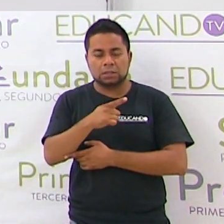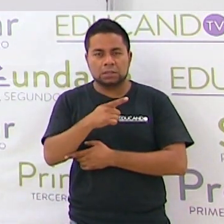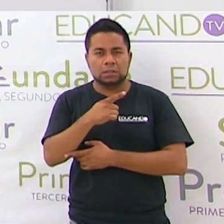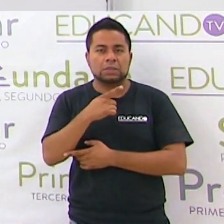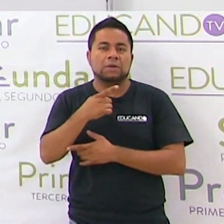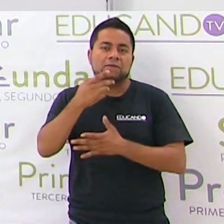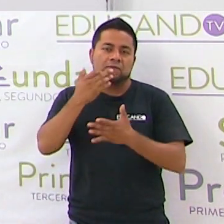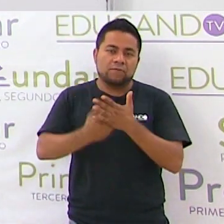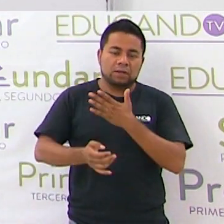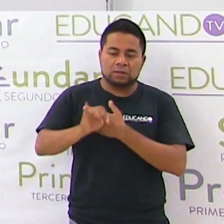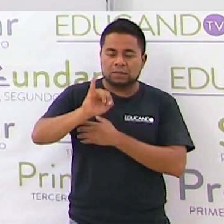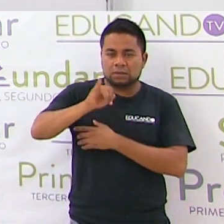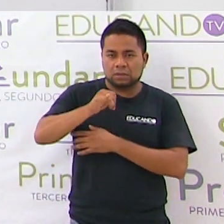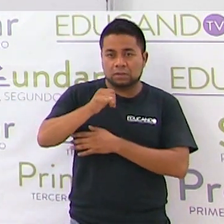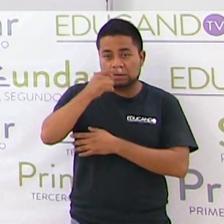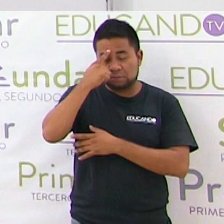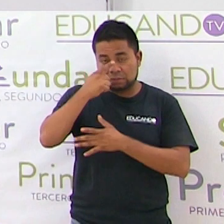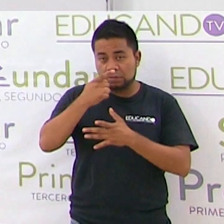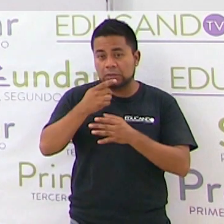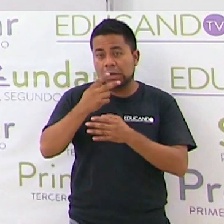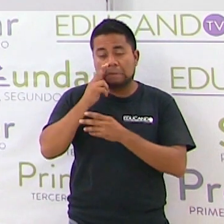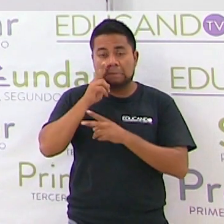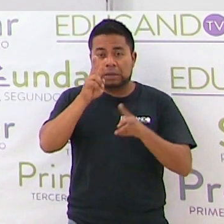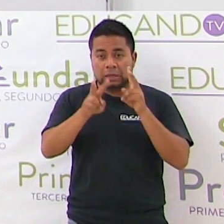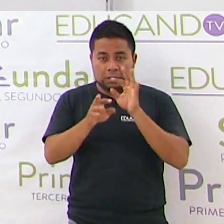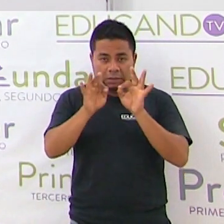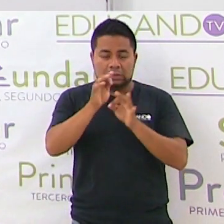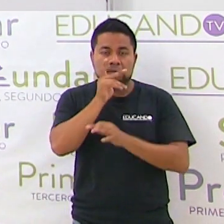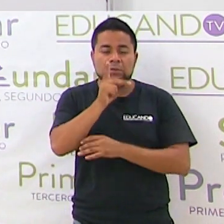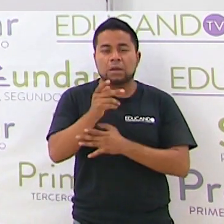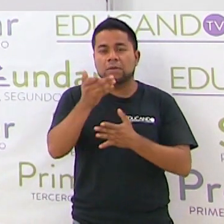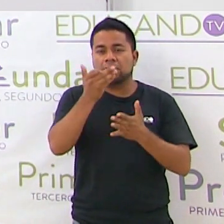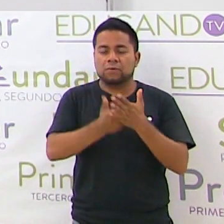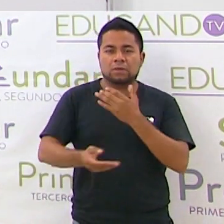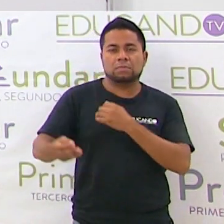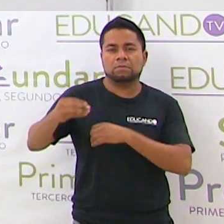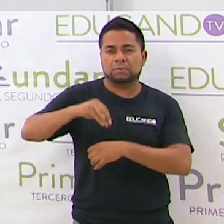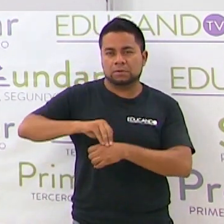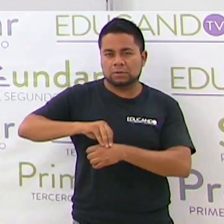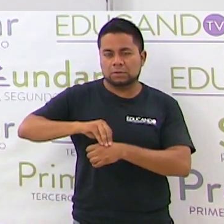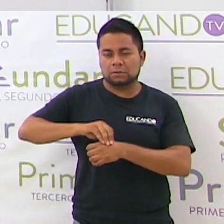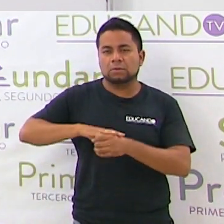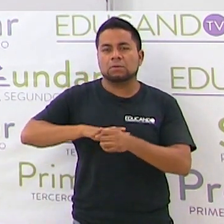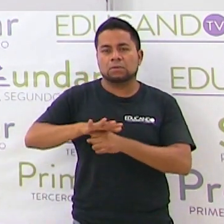veía. Para que diga veía, le hace falta